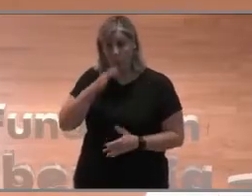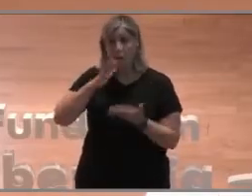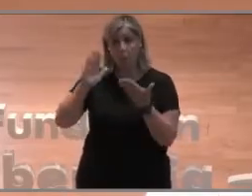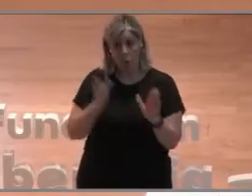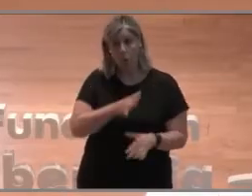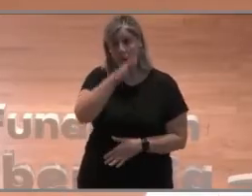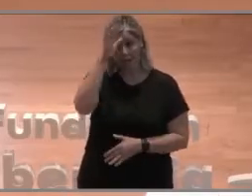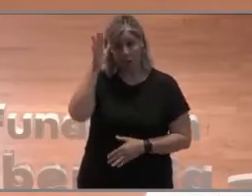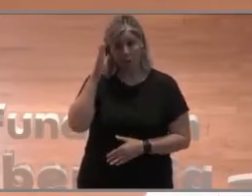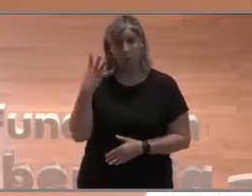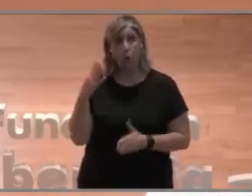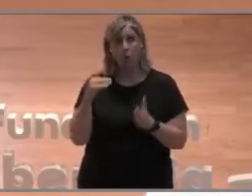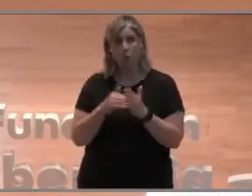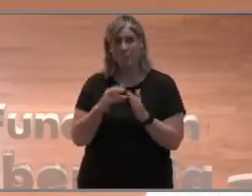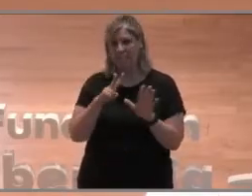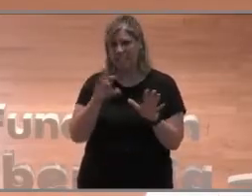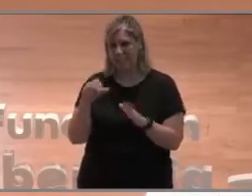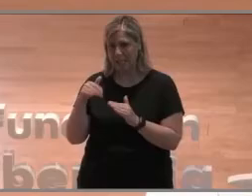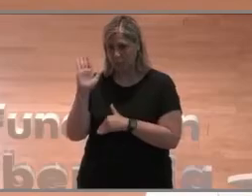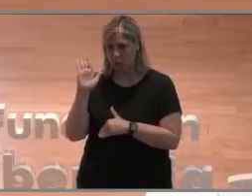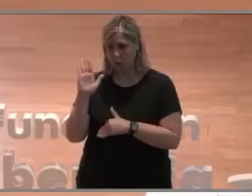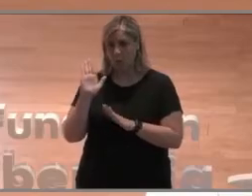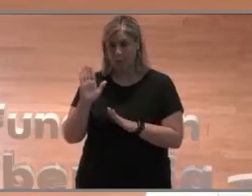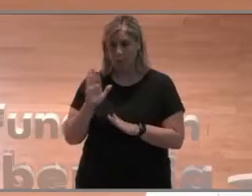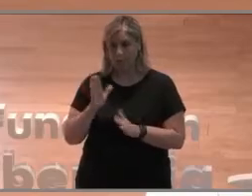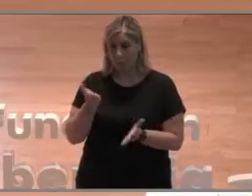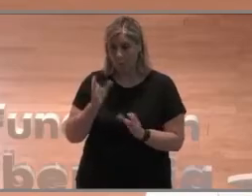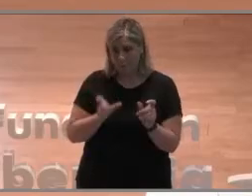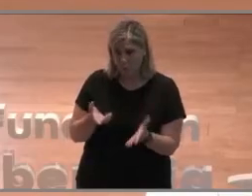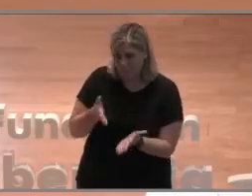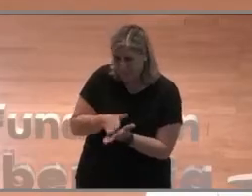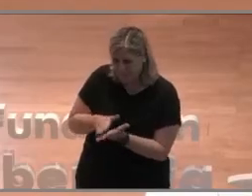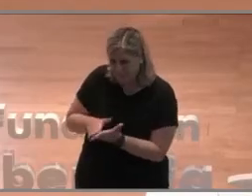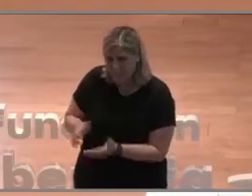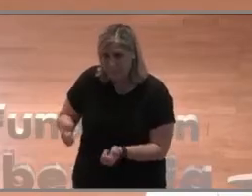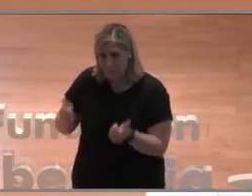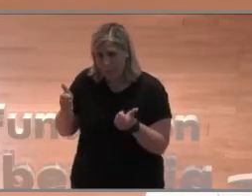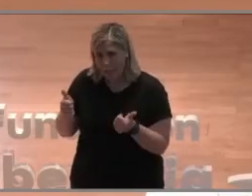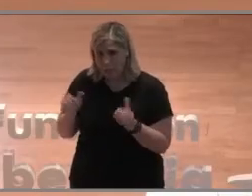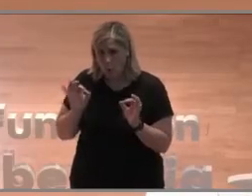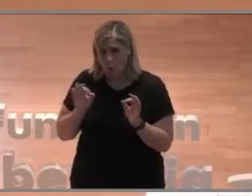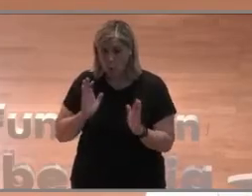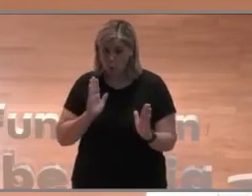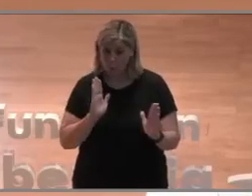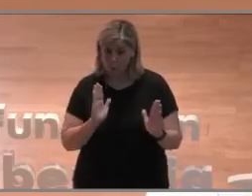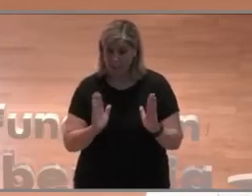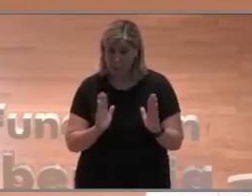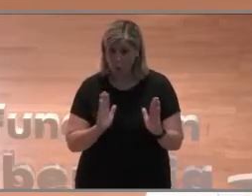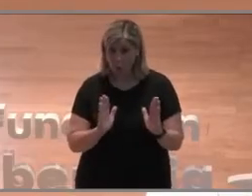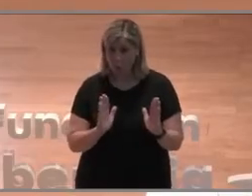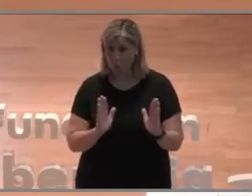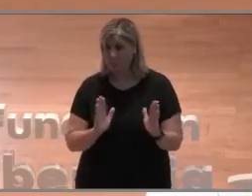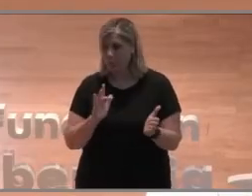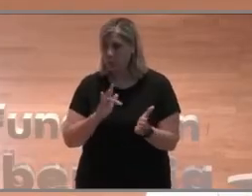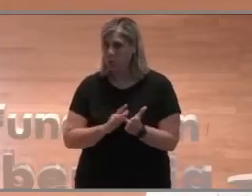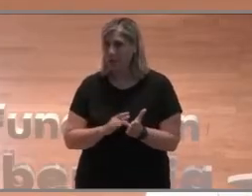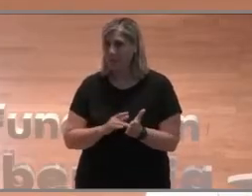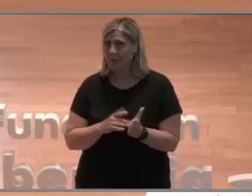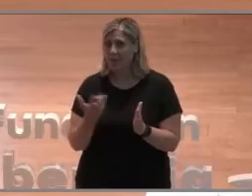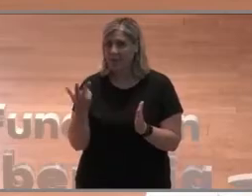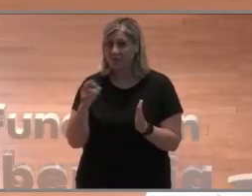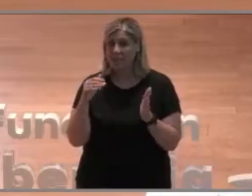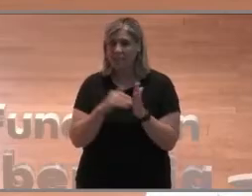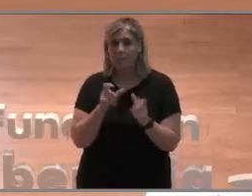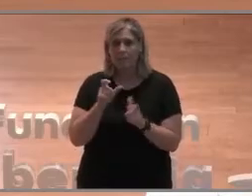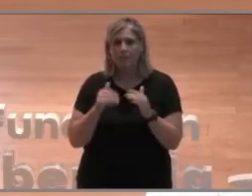calor de 4.000 y pico, pero el exceso de mortalidad en ese periodo fue de más de 20.000 personas